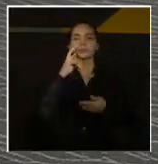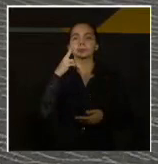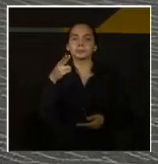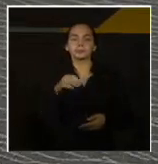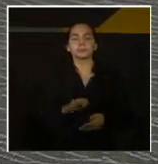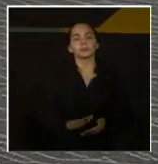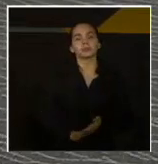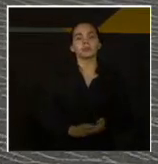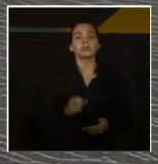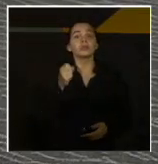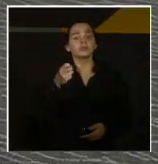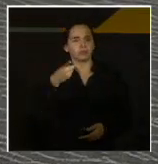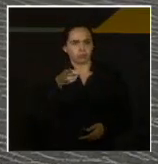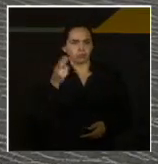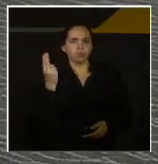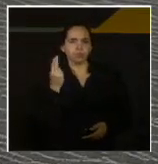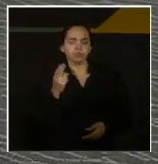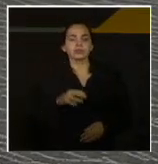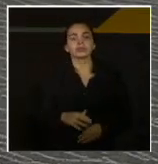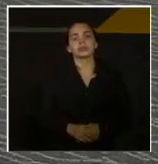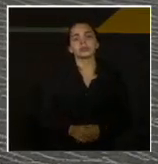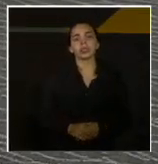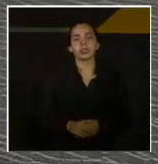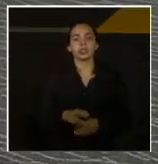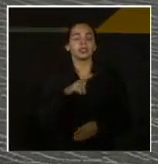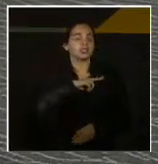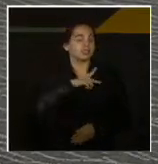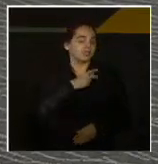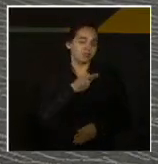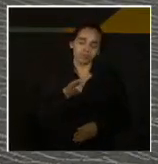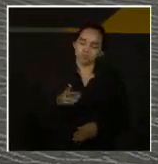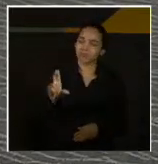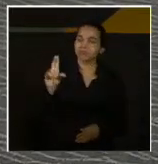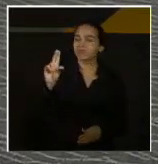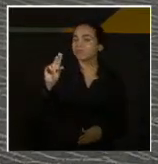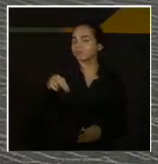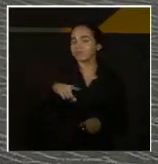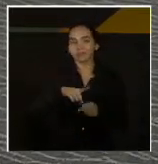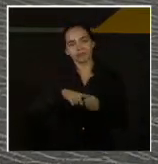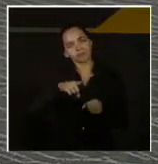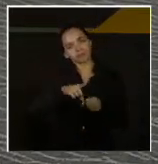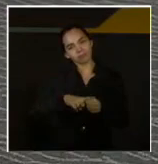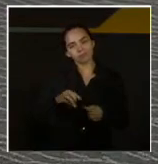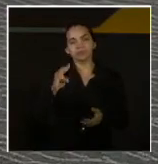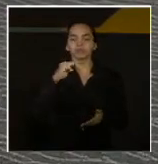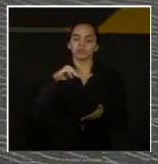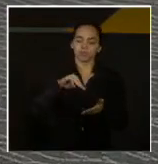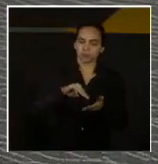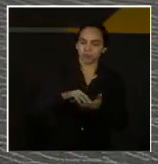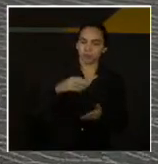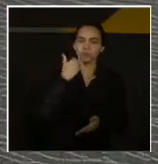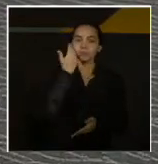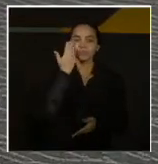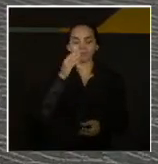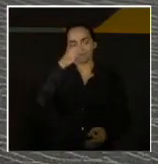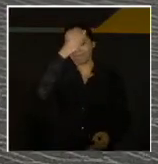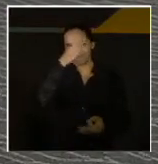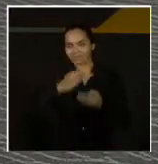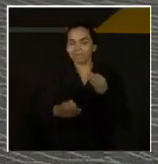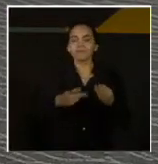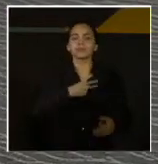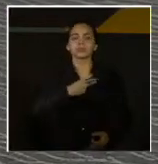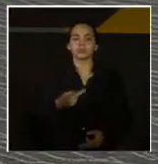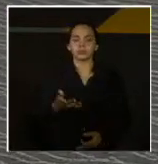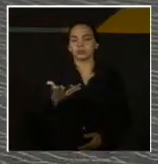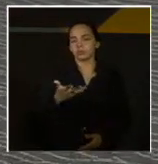si son los que de verdad lo necesitan. La pobreza no debe tener colores. En un municipio, cuando se quiere abatir la pobreza,